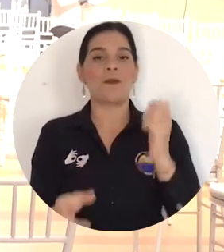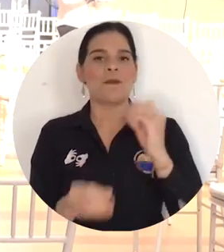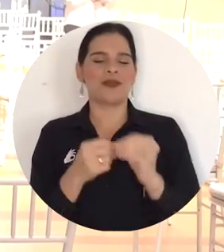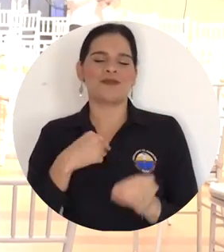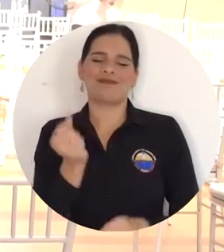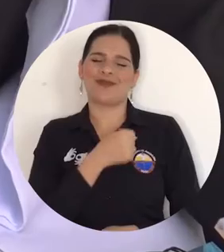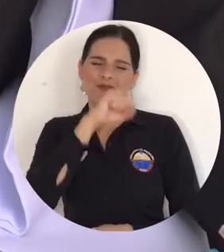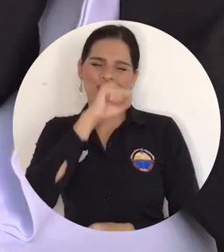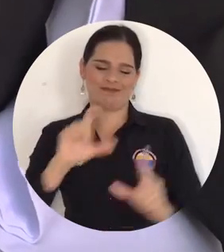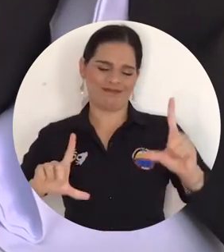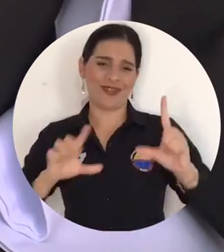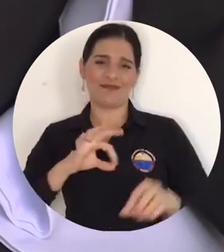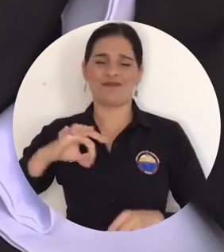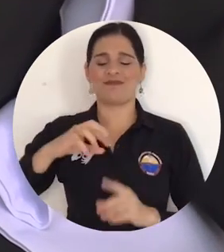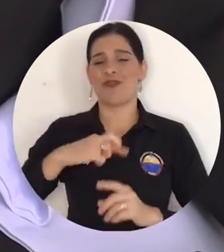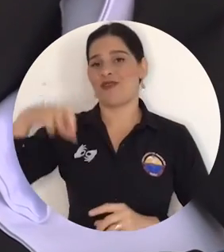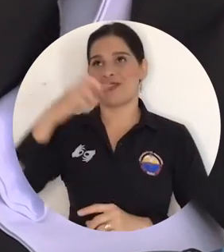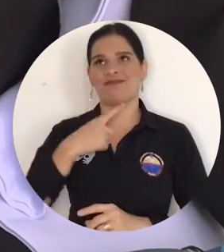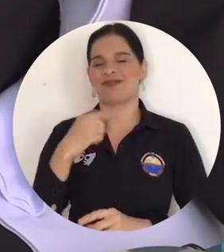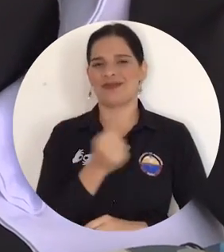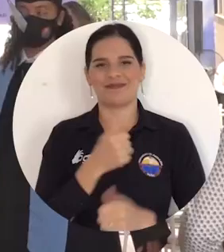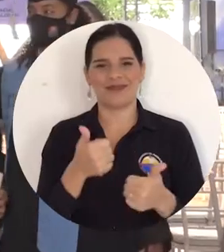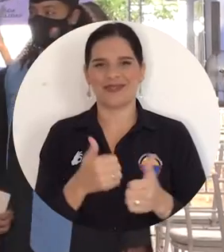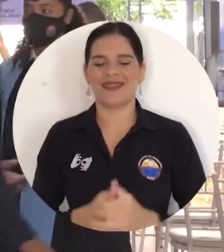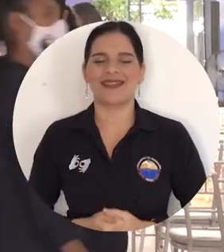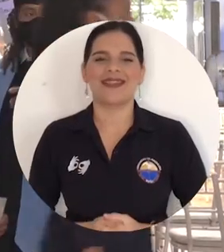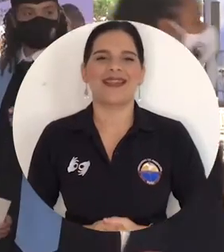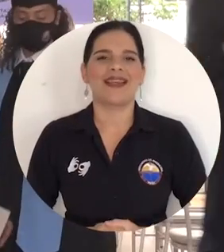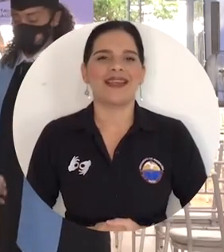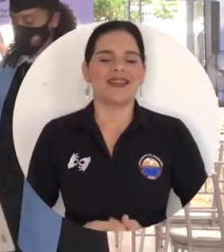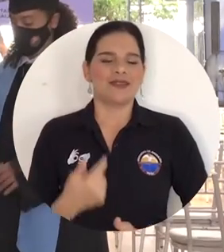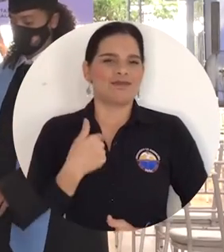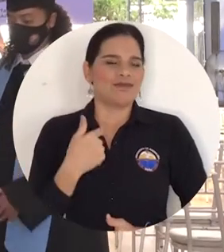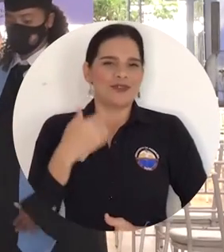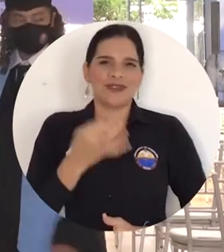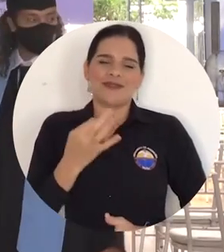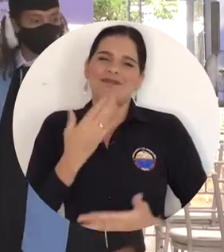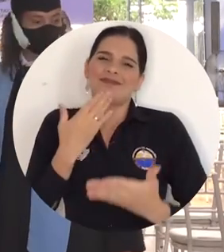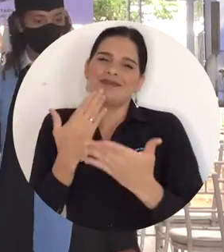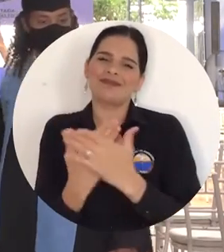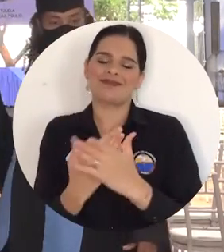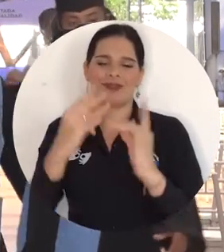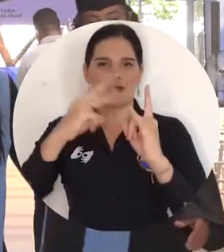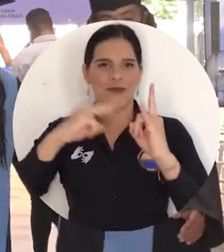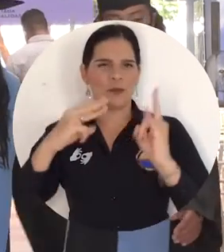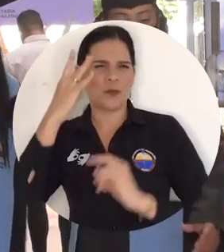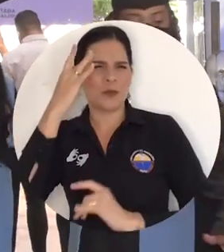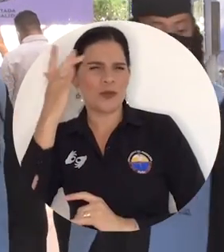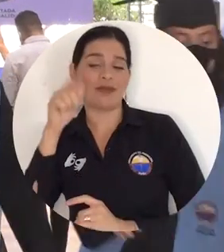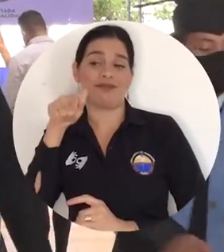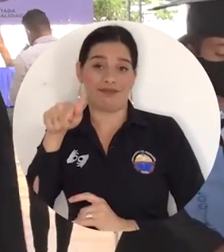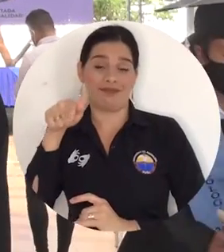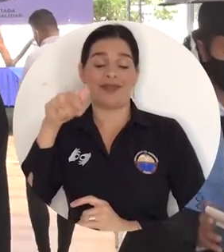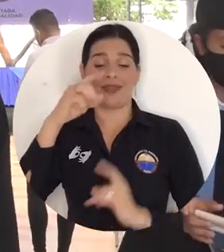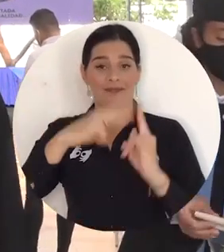estudiar lo que a mí me hace me apasiona no de verdad estoy estar eternamente agradecida con la universidad primero